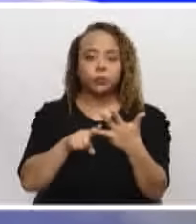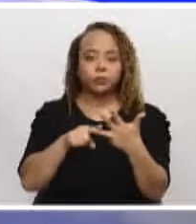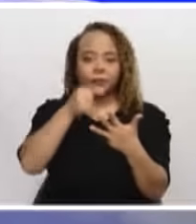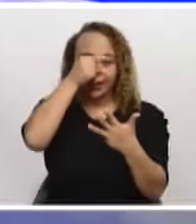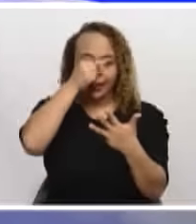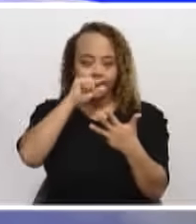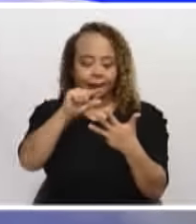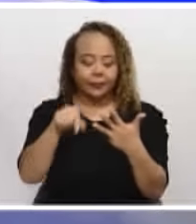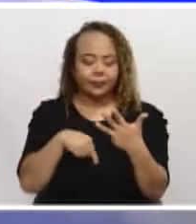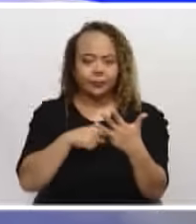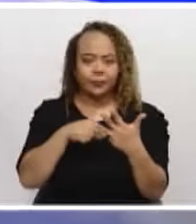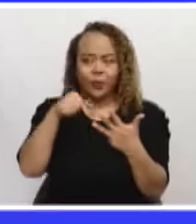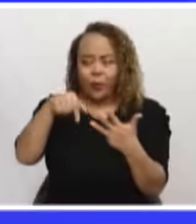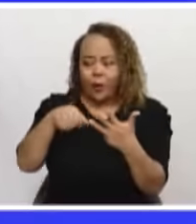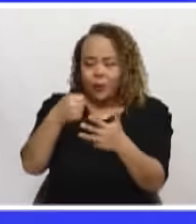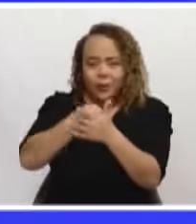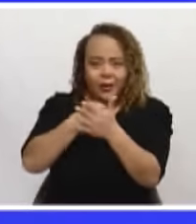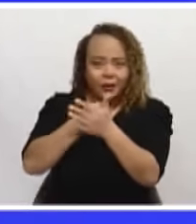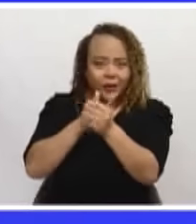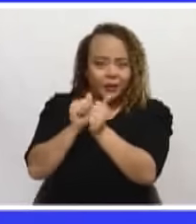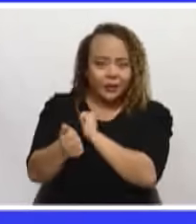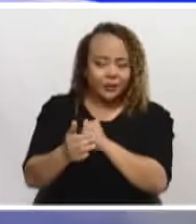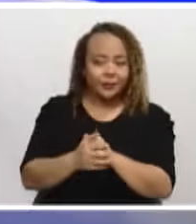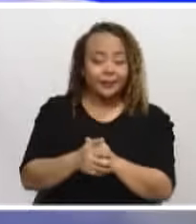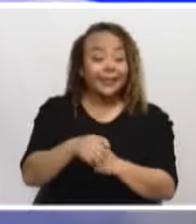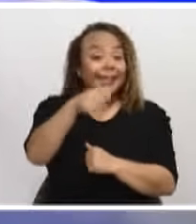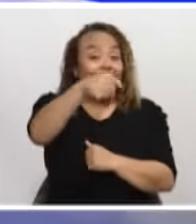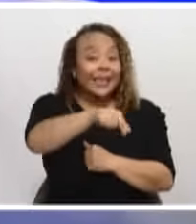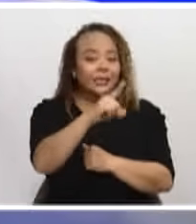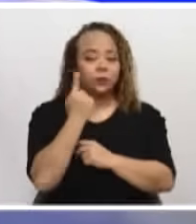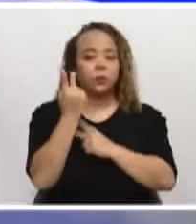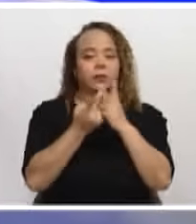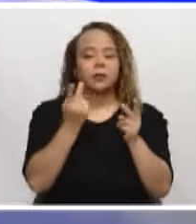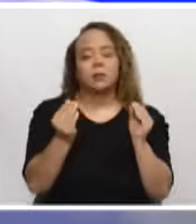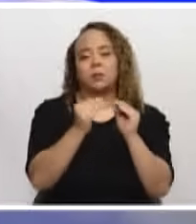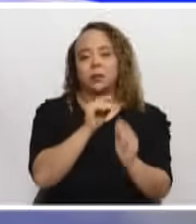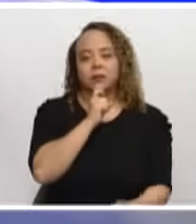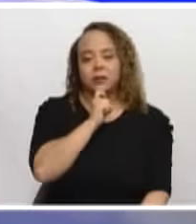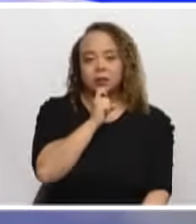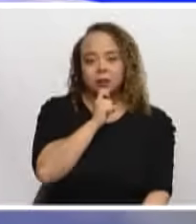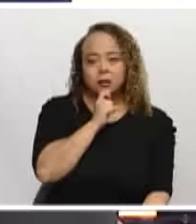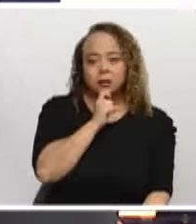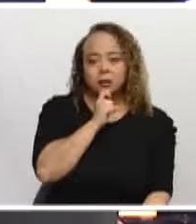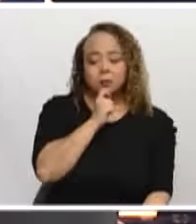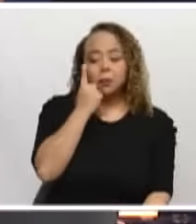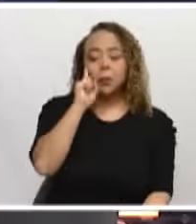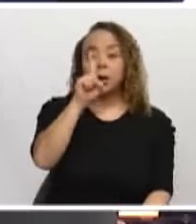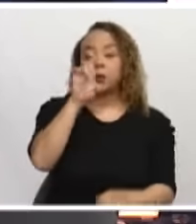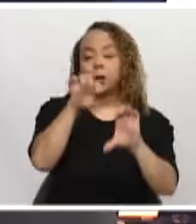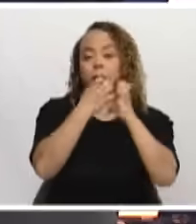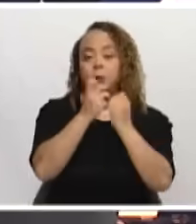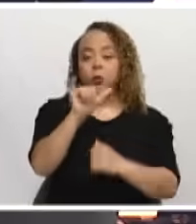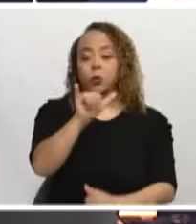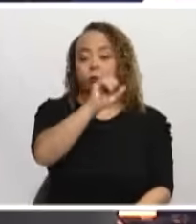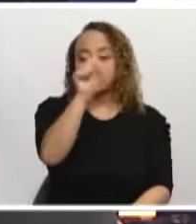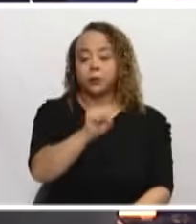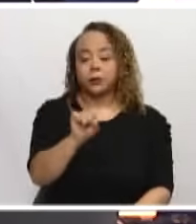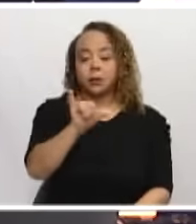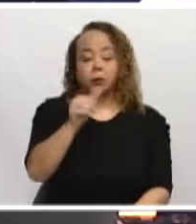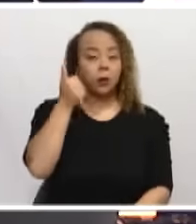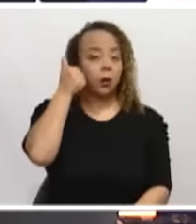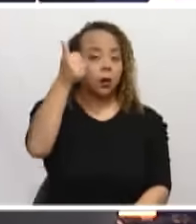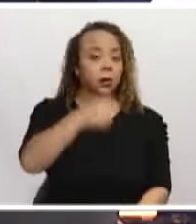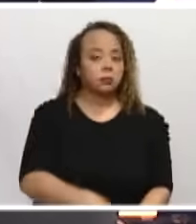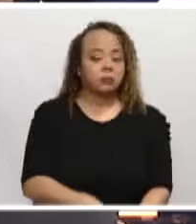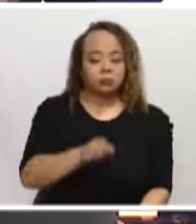que Grecia hoy estaría peleando clasificación es una visita Esta es una visita más difícil para un equipo como saprisa como la liga